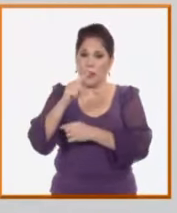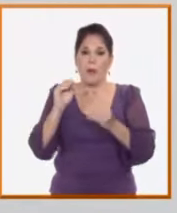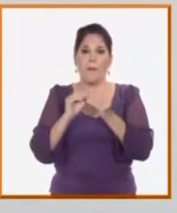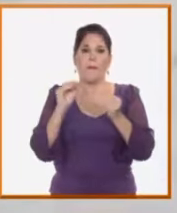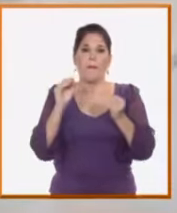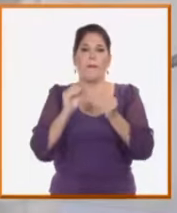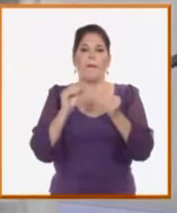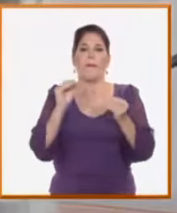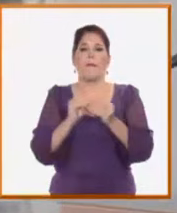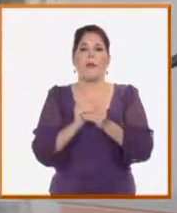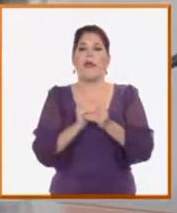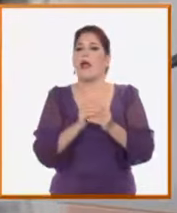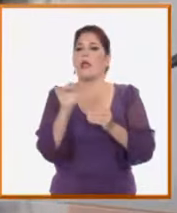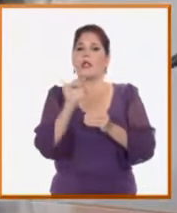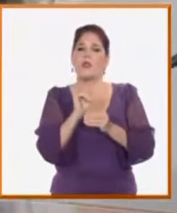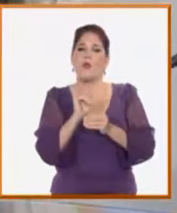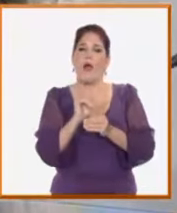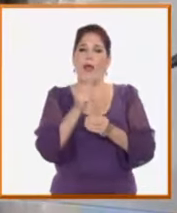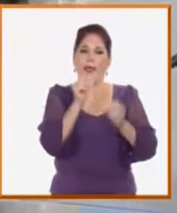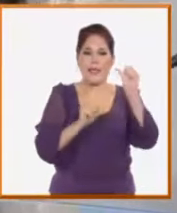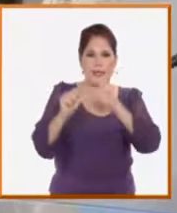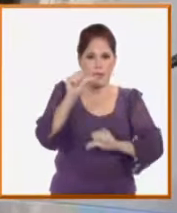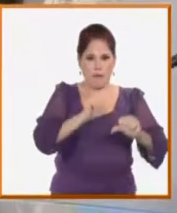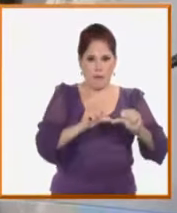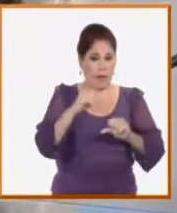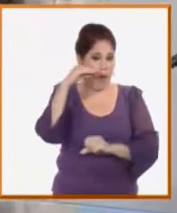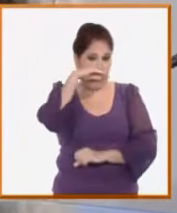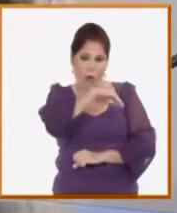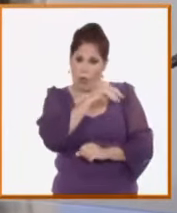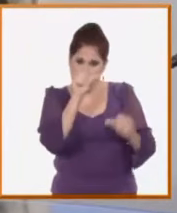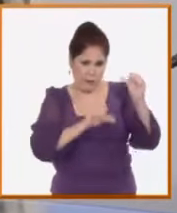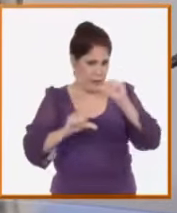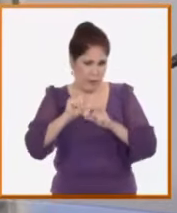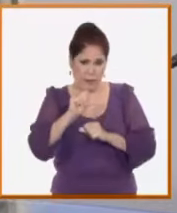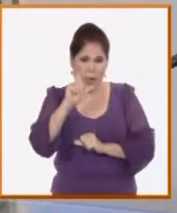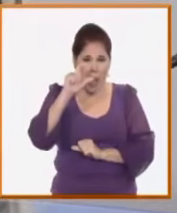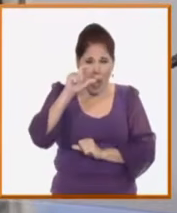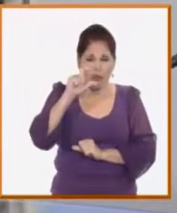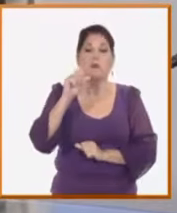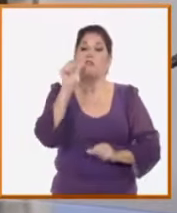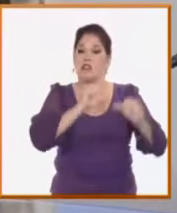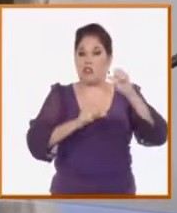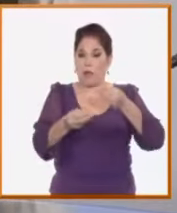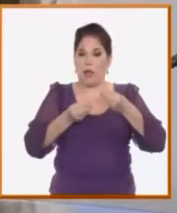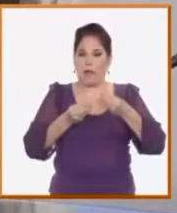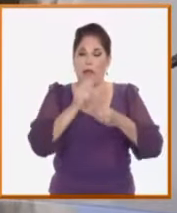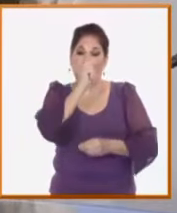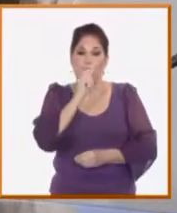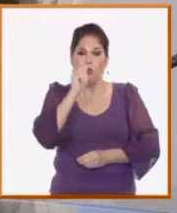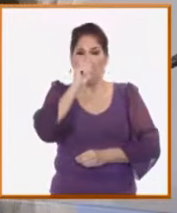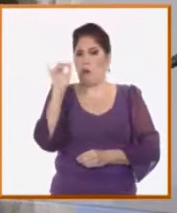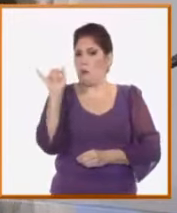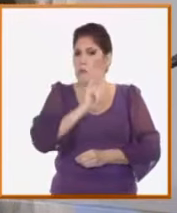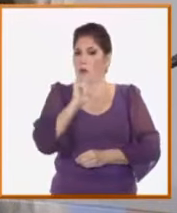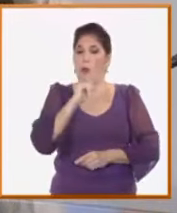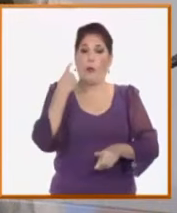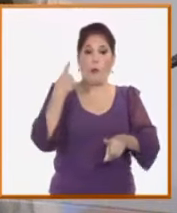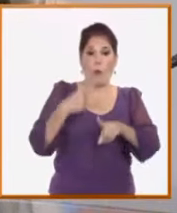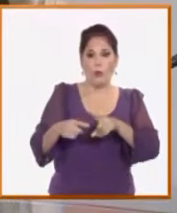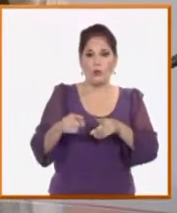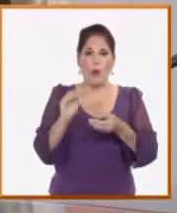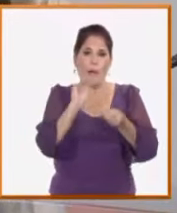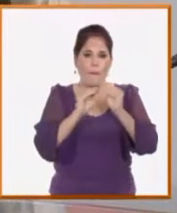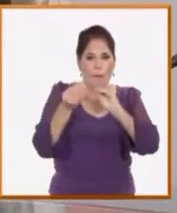con los canabinoides sintéticos lo que está de moda sobre de moda en sur de Estados Unidos y por lo tanto se ha intentado introducir enmascarado